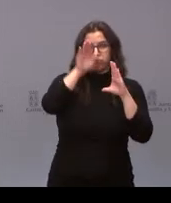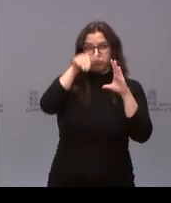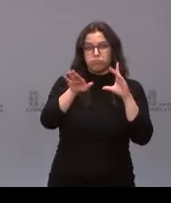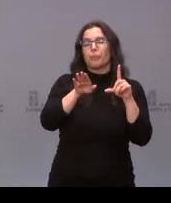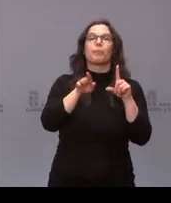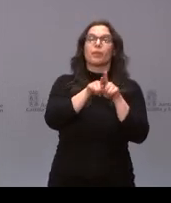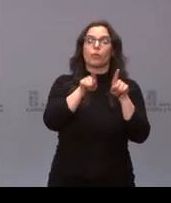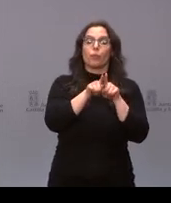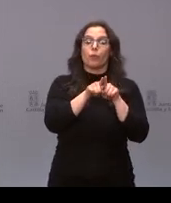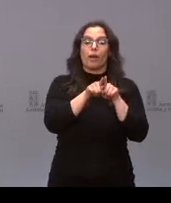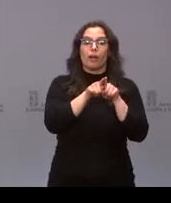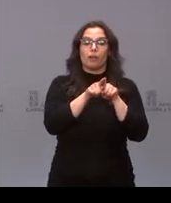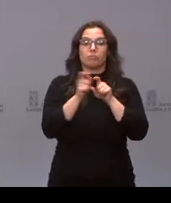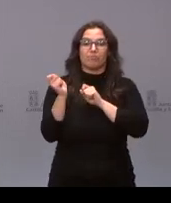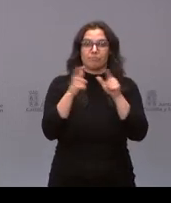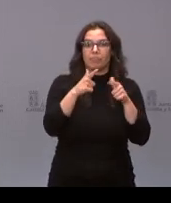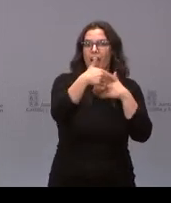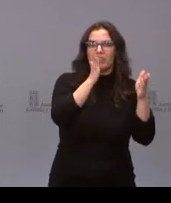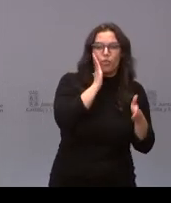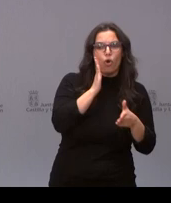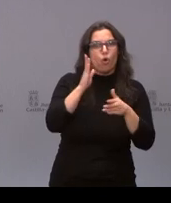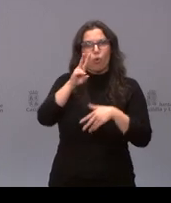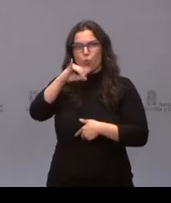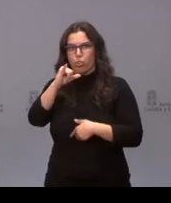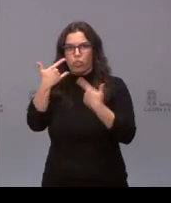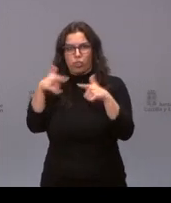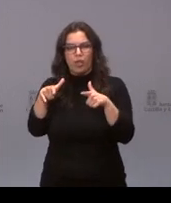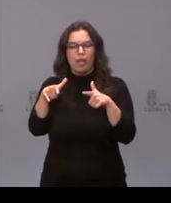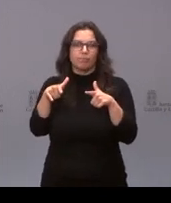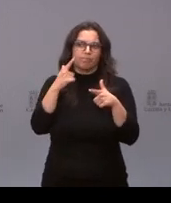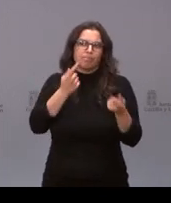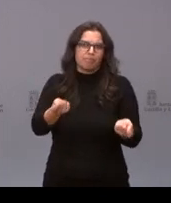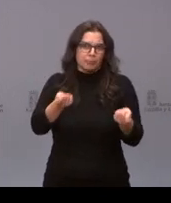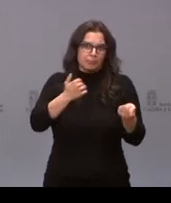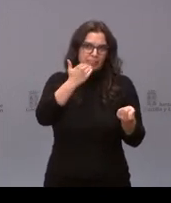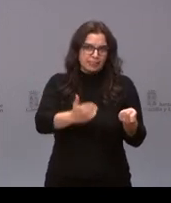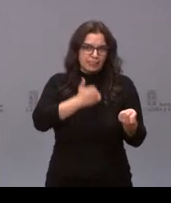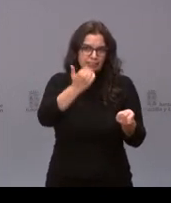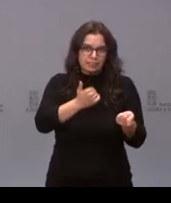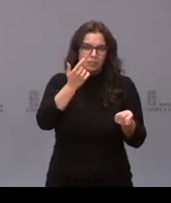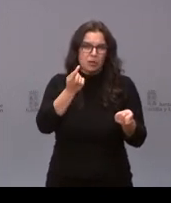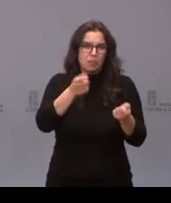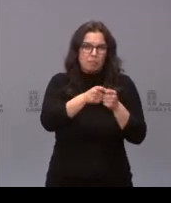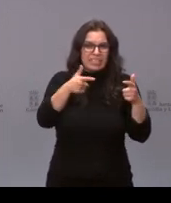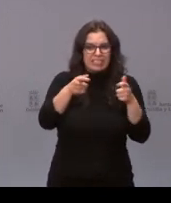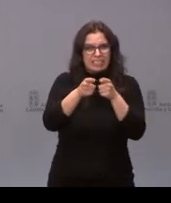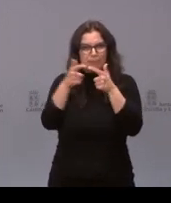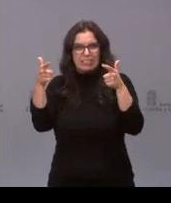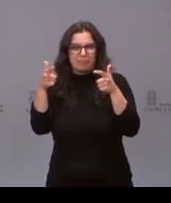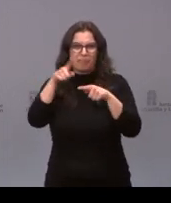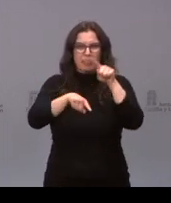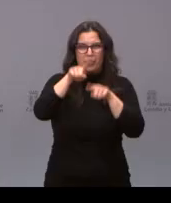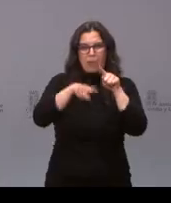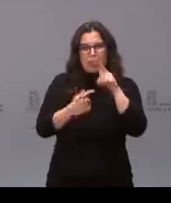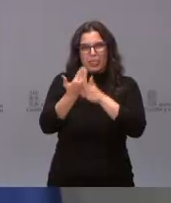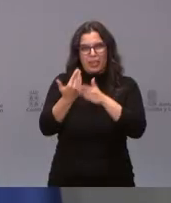planta como en críticos se está presentando a cierto nivel de contención con unas ligeras subidas y bajadas según avanzan